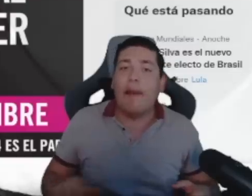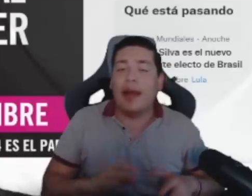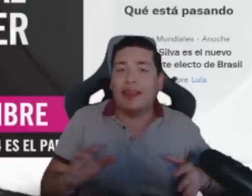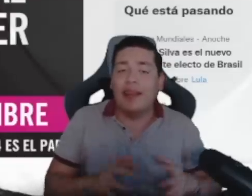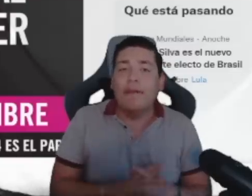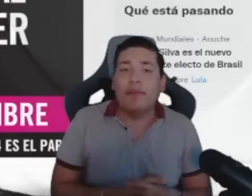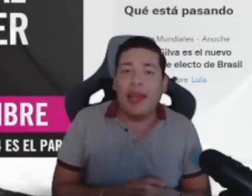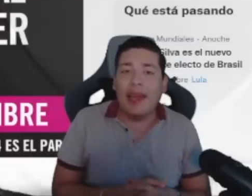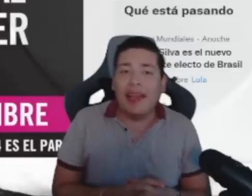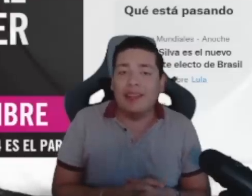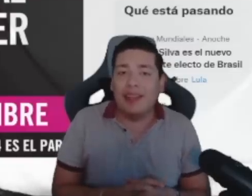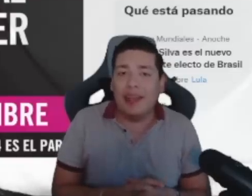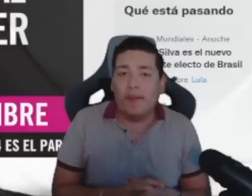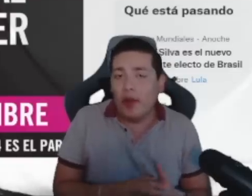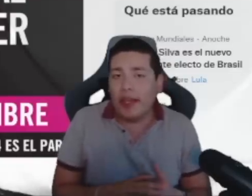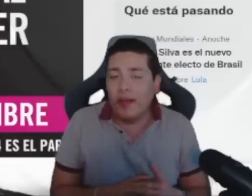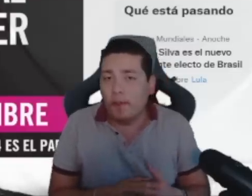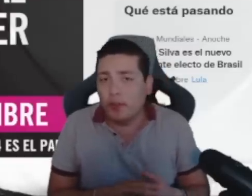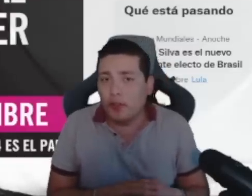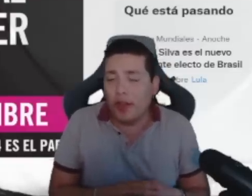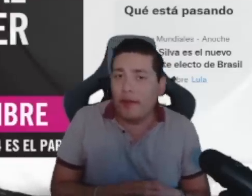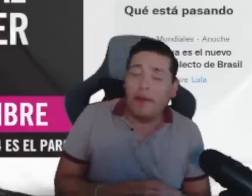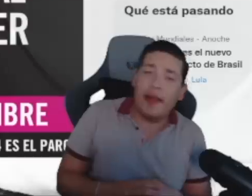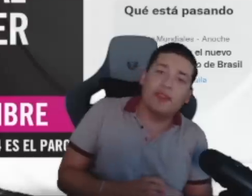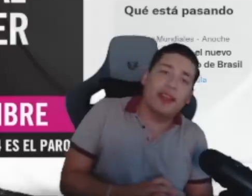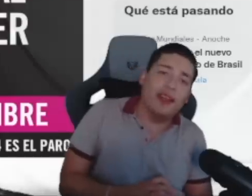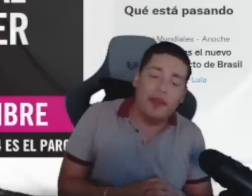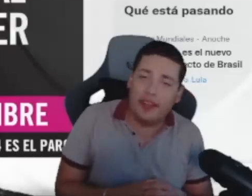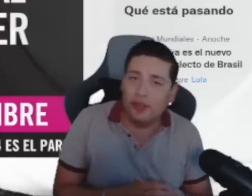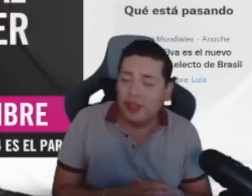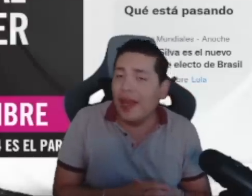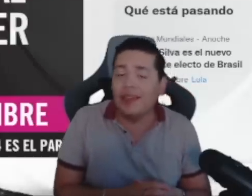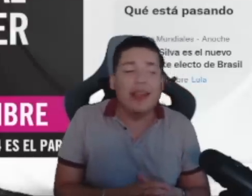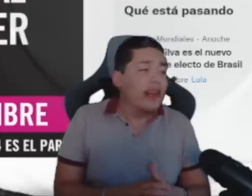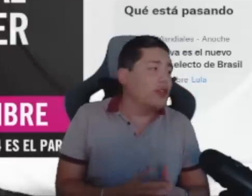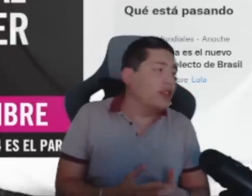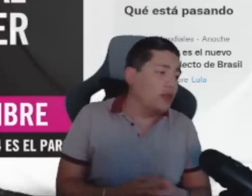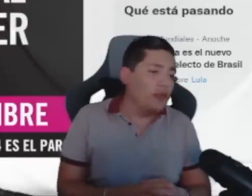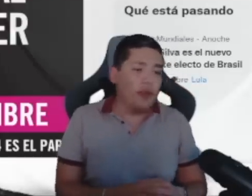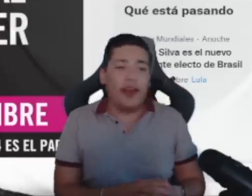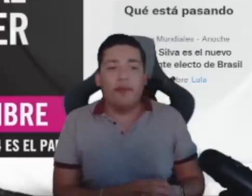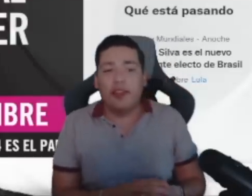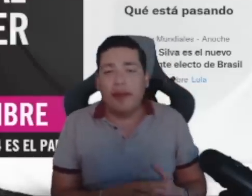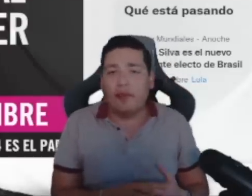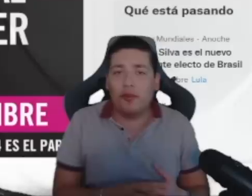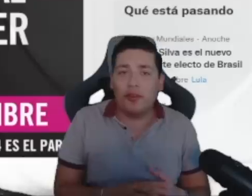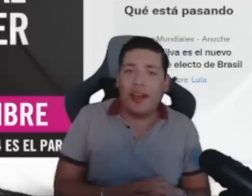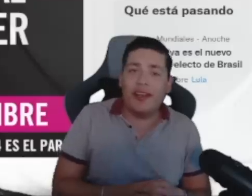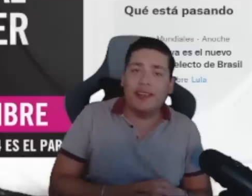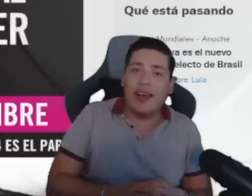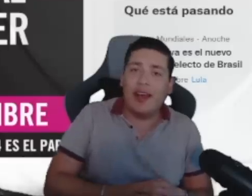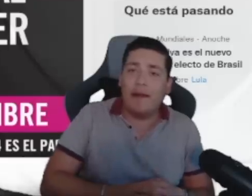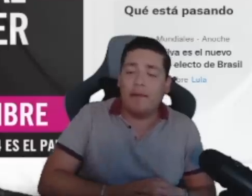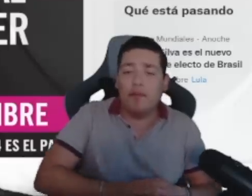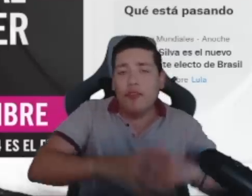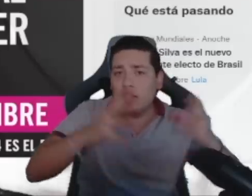estará la mata de este bloque opositor. Veremos a Claudio X González, estoy seguro veremos a Marco